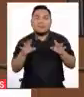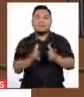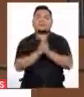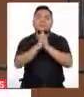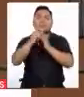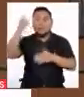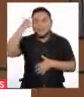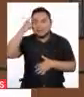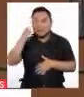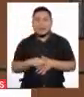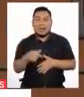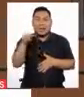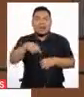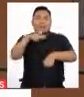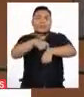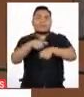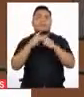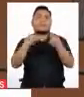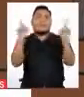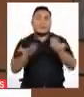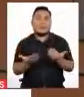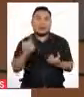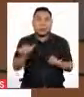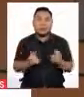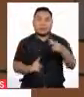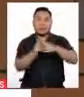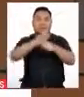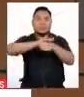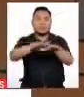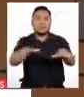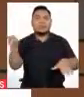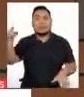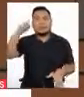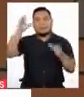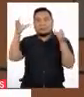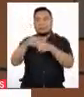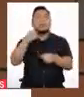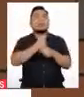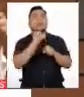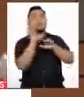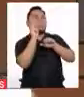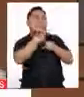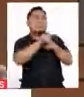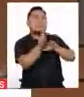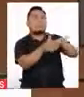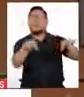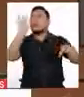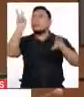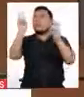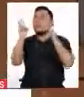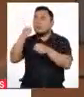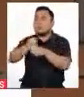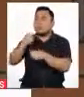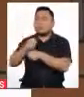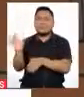favor, seamos conscientes de la situación que vivimos. Seamos responsables todos. Pero no quiero entrar a mayor nivel de